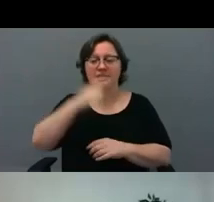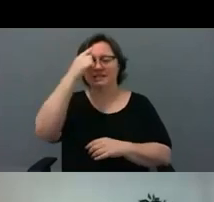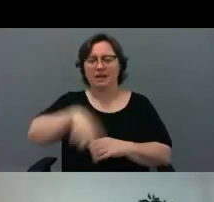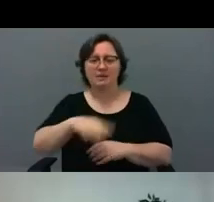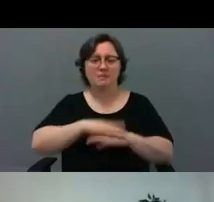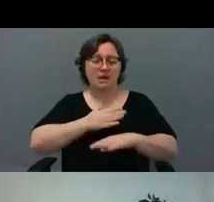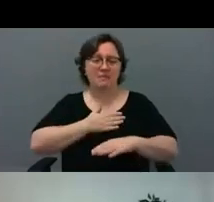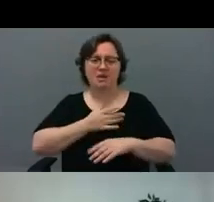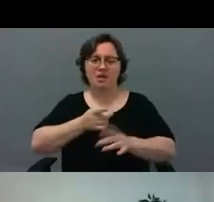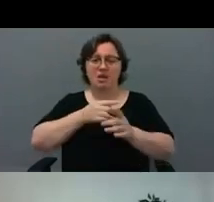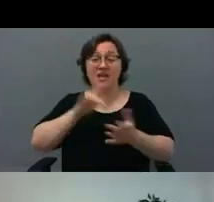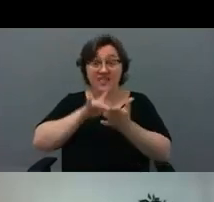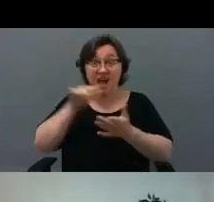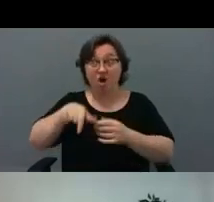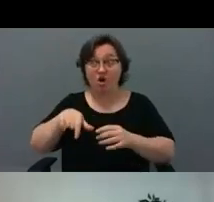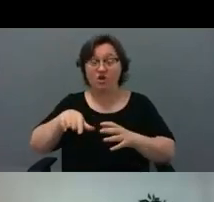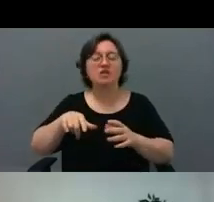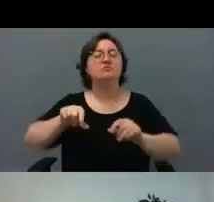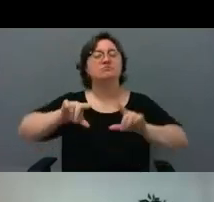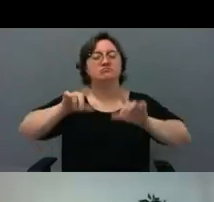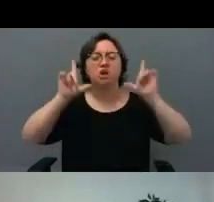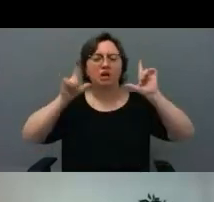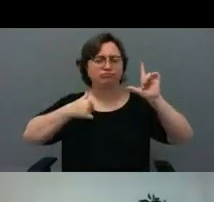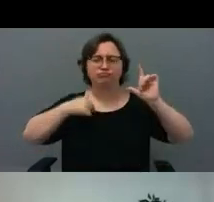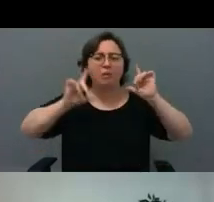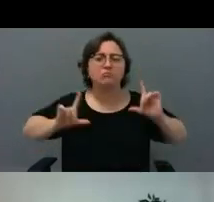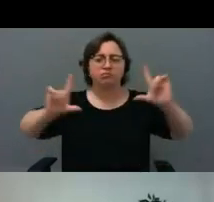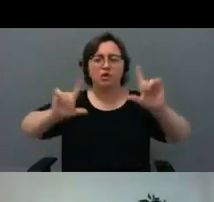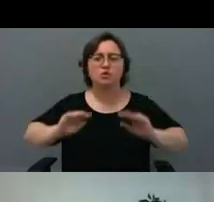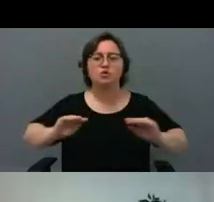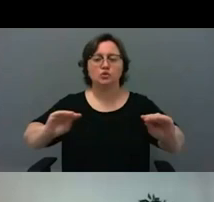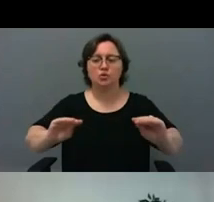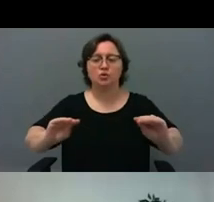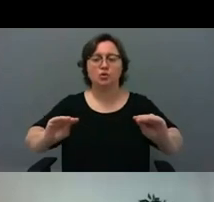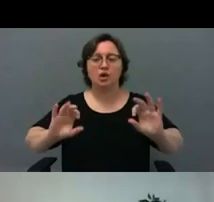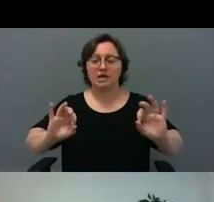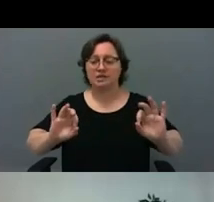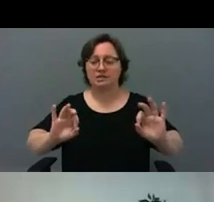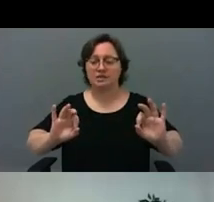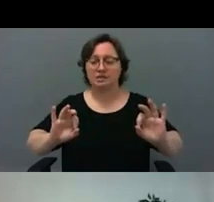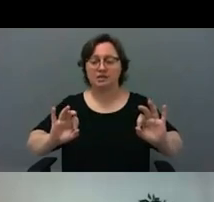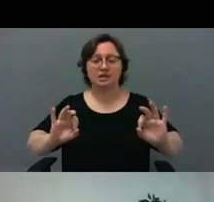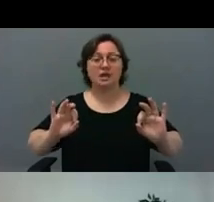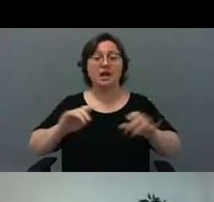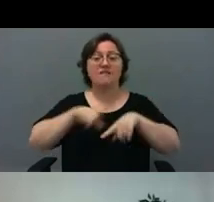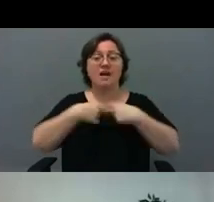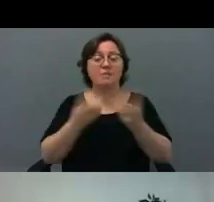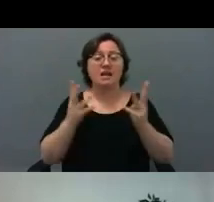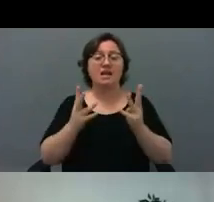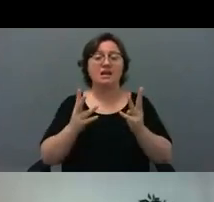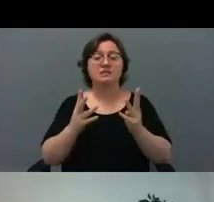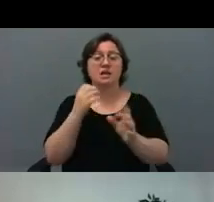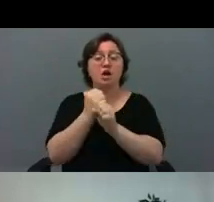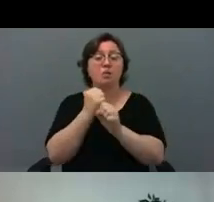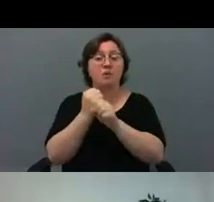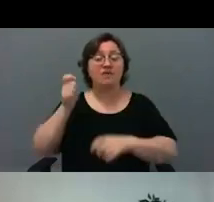los protagonistas, hoy sois los actores principales, y por supuesto también a todas las familias, profesionales,